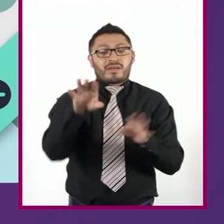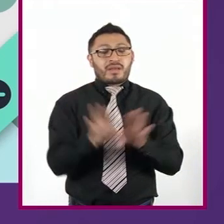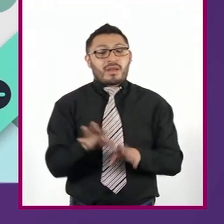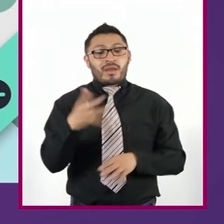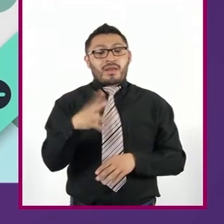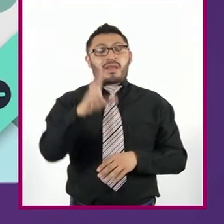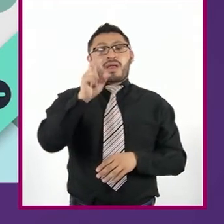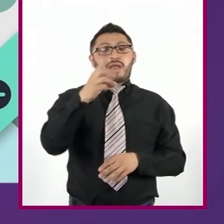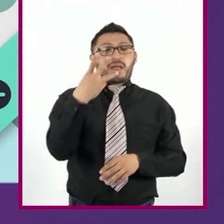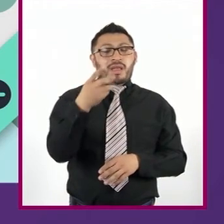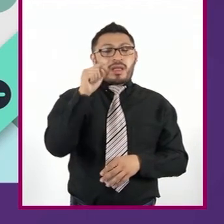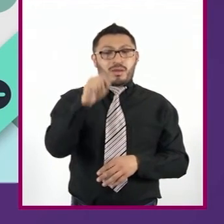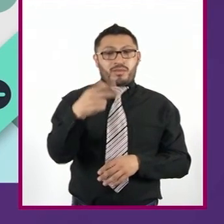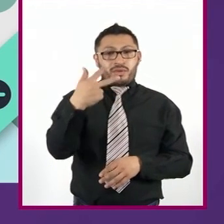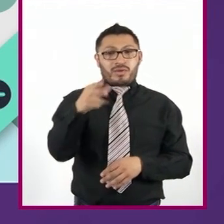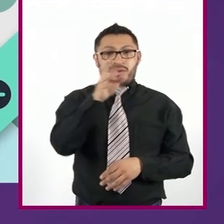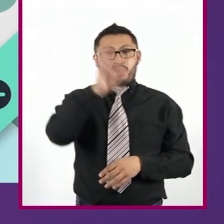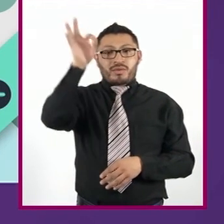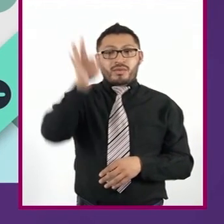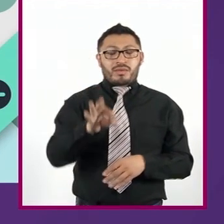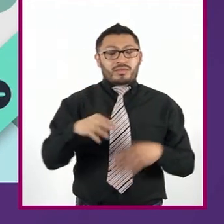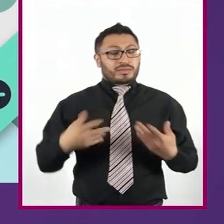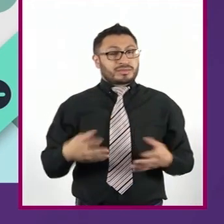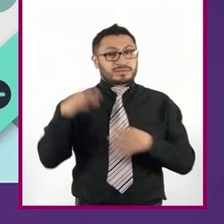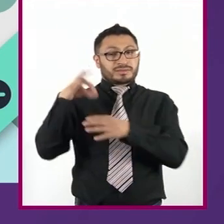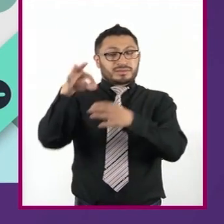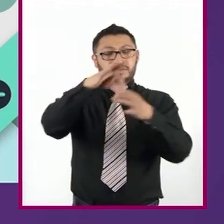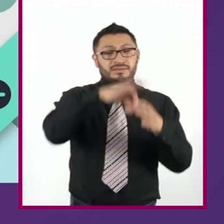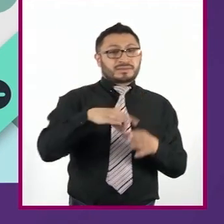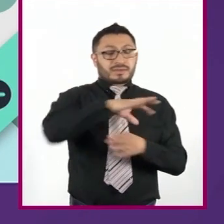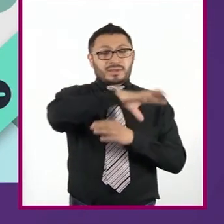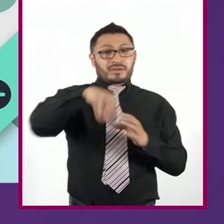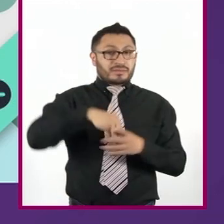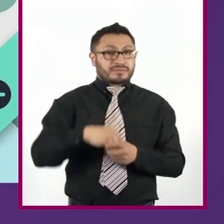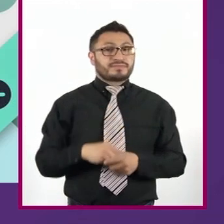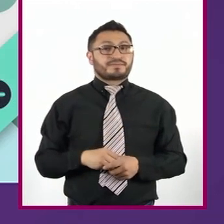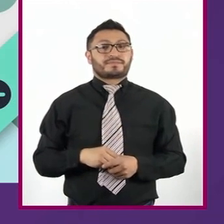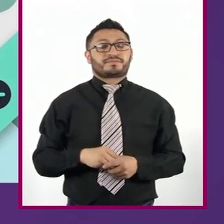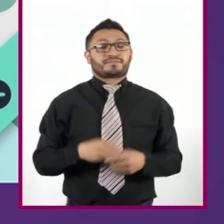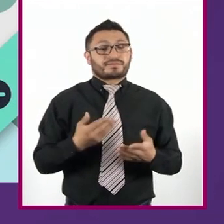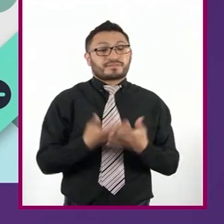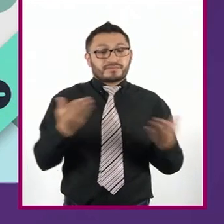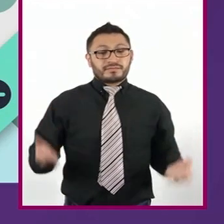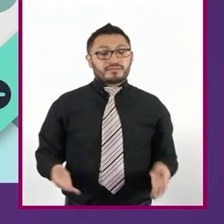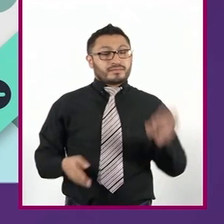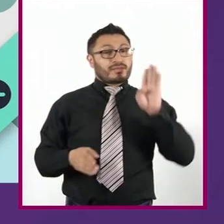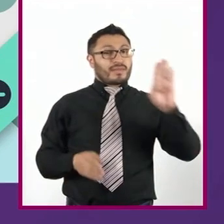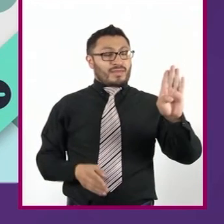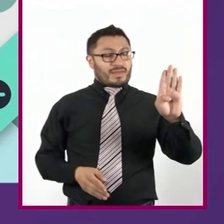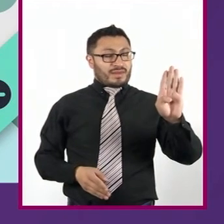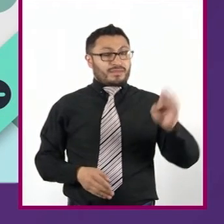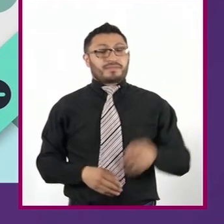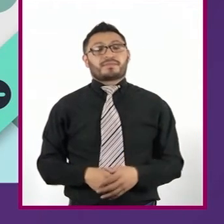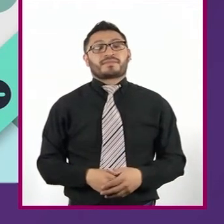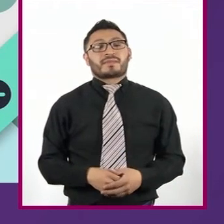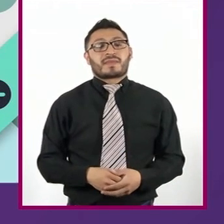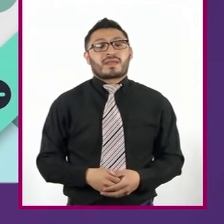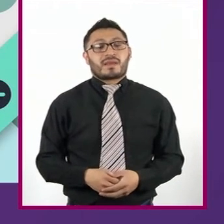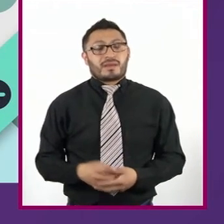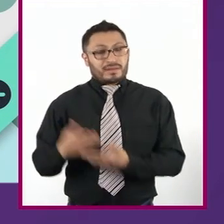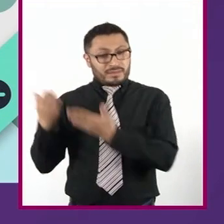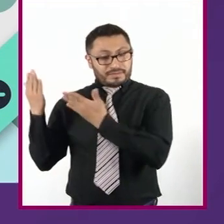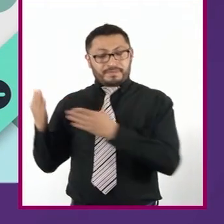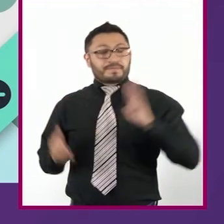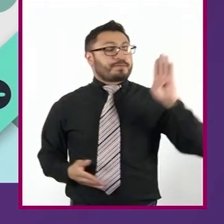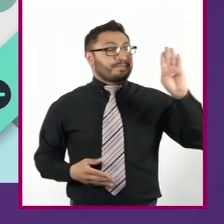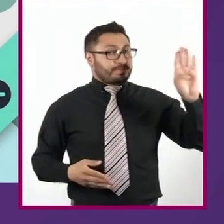al 33.8% de los votos totales. Ahora, procederemos con el segundo dato.